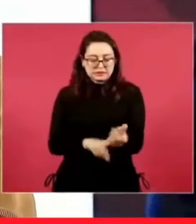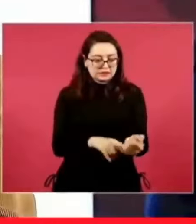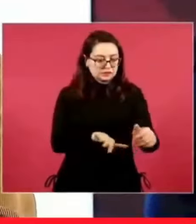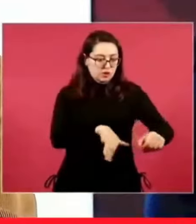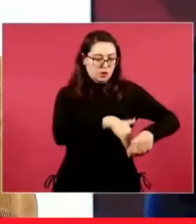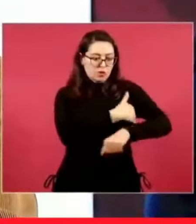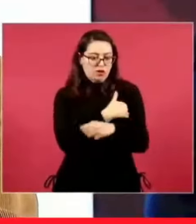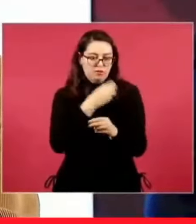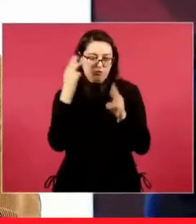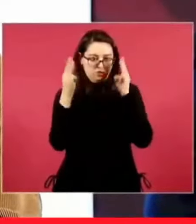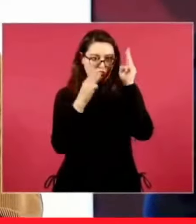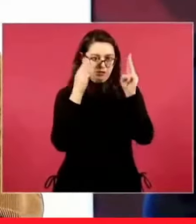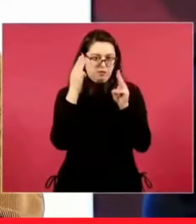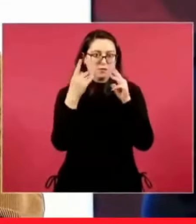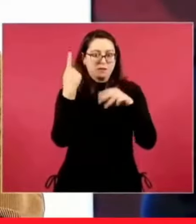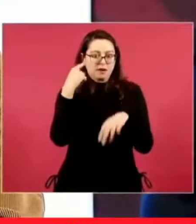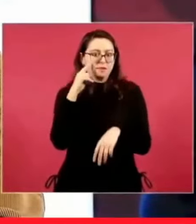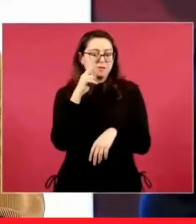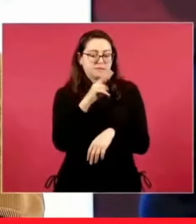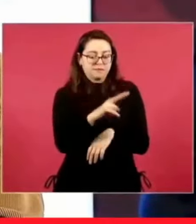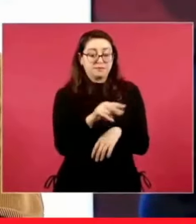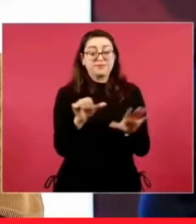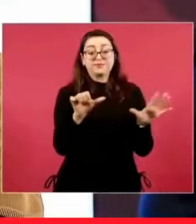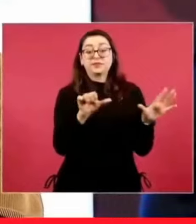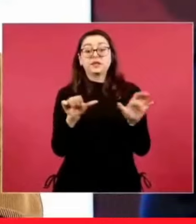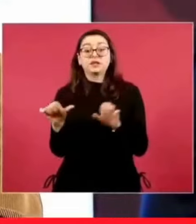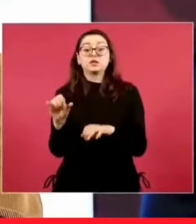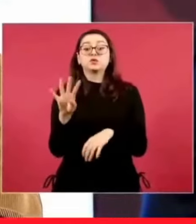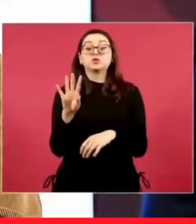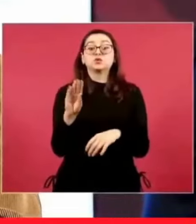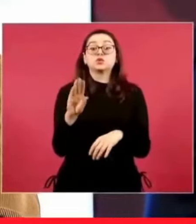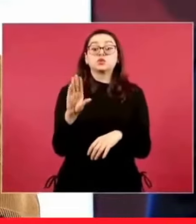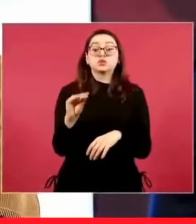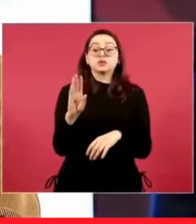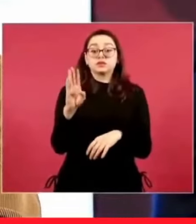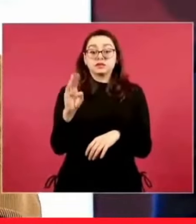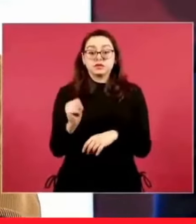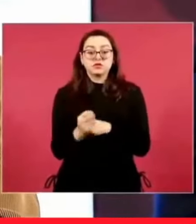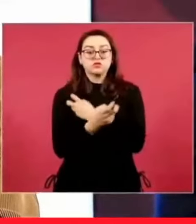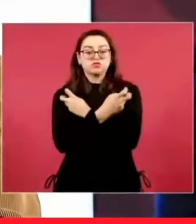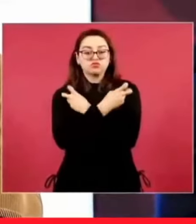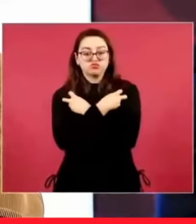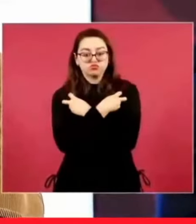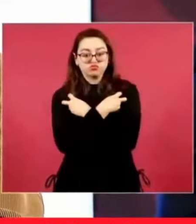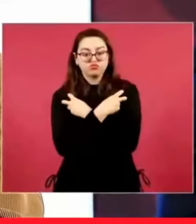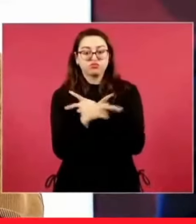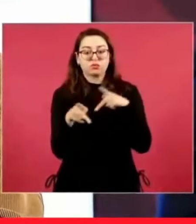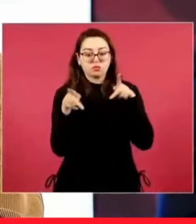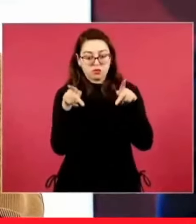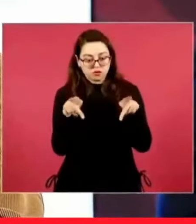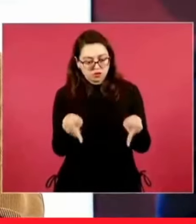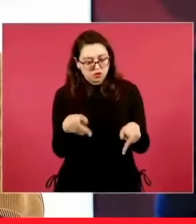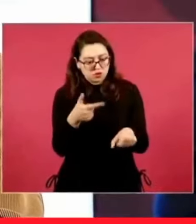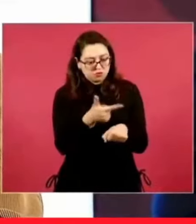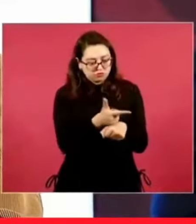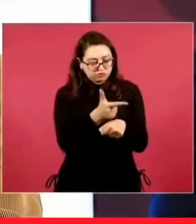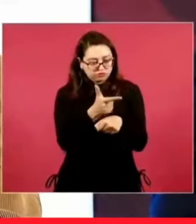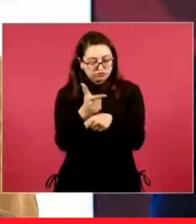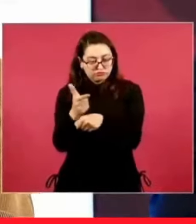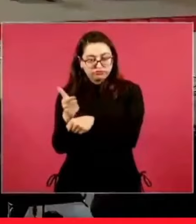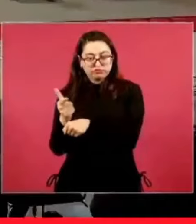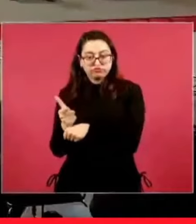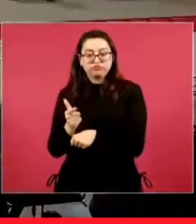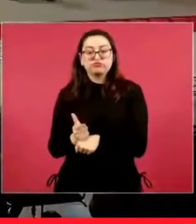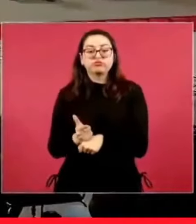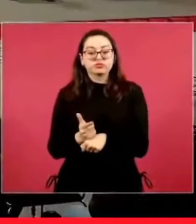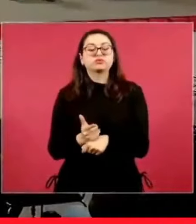bienes culturales, 699 restos humanos, entierros asociados frecuentemente con